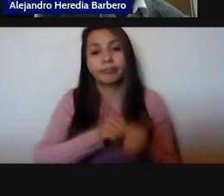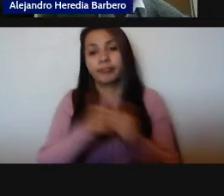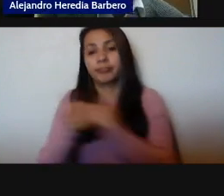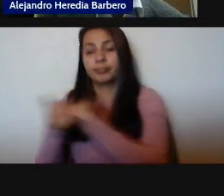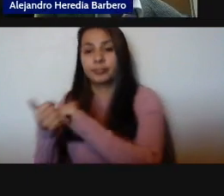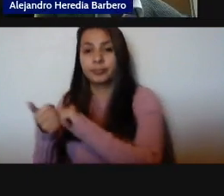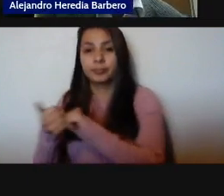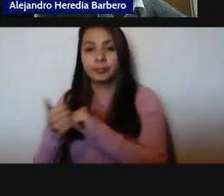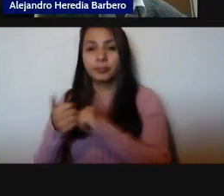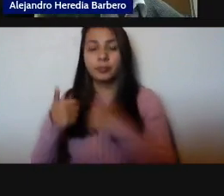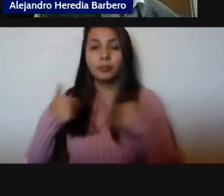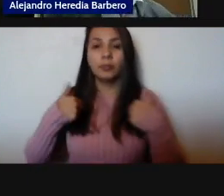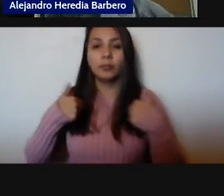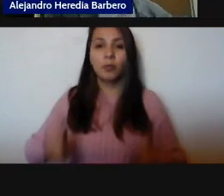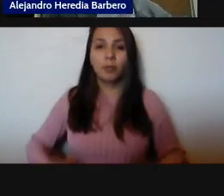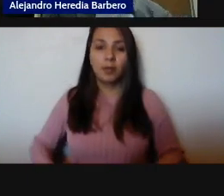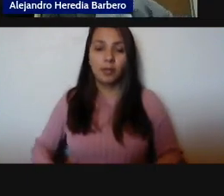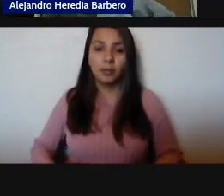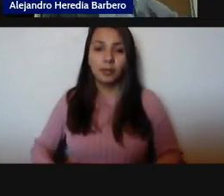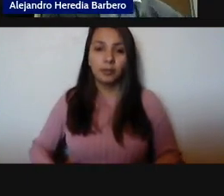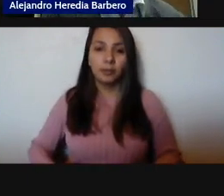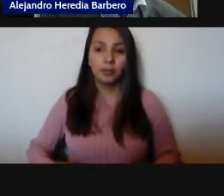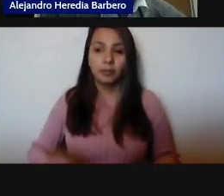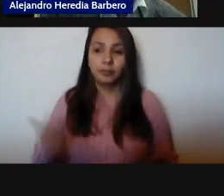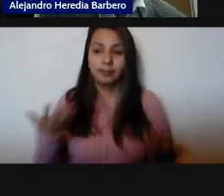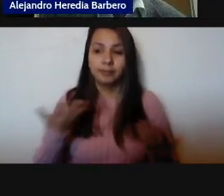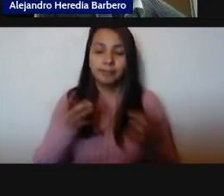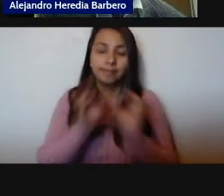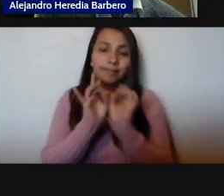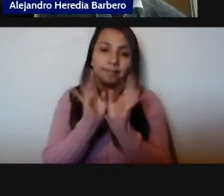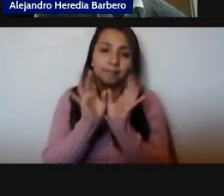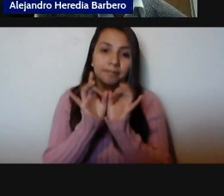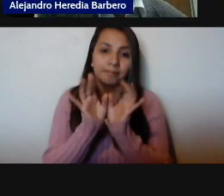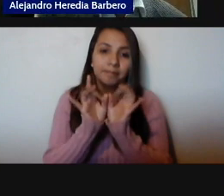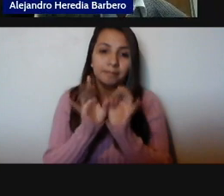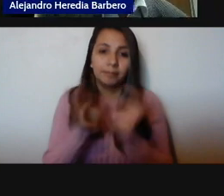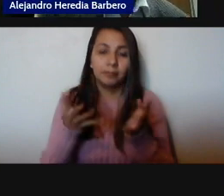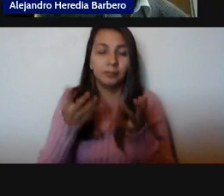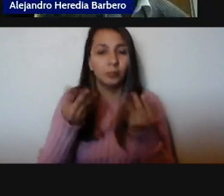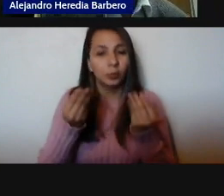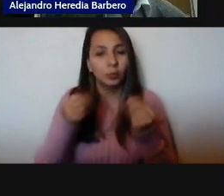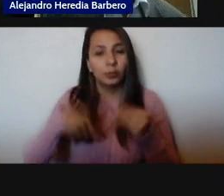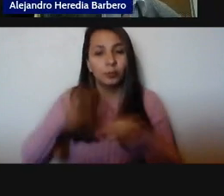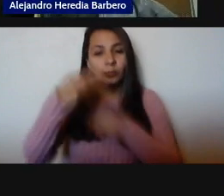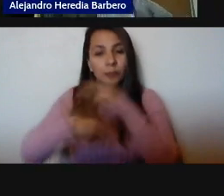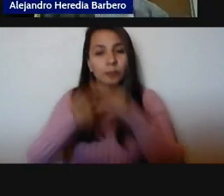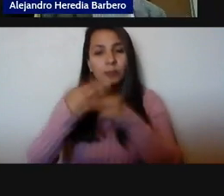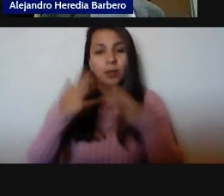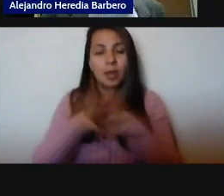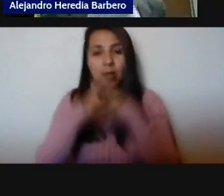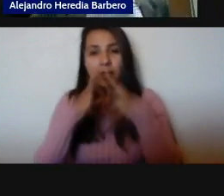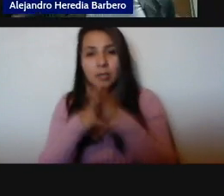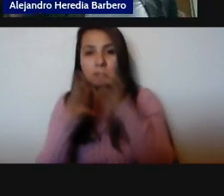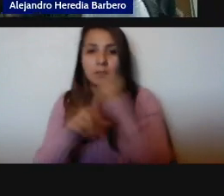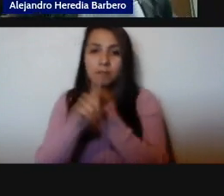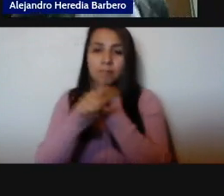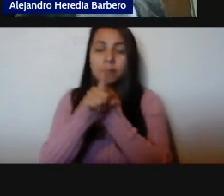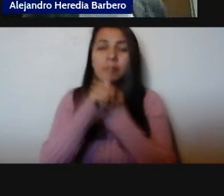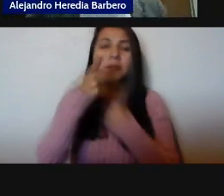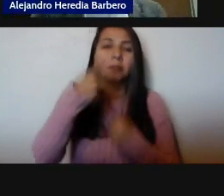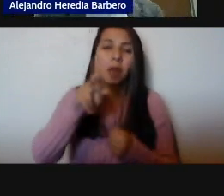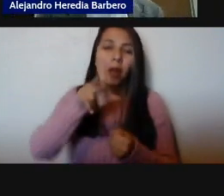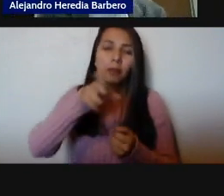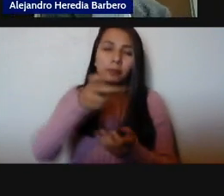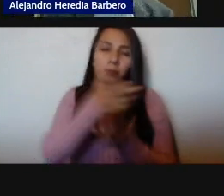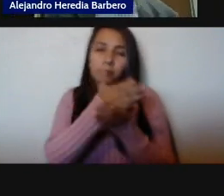veces el desarrollo, la mayor parte del desarrollo de nuestra humanidad, ¿no? Que desafortunadamente vive guerras y